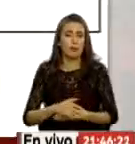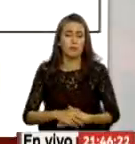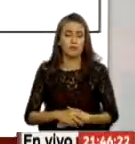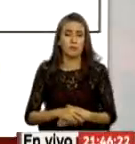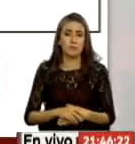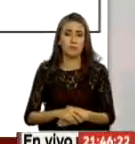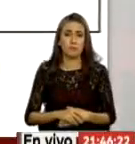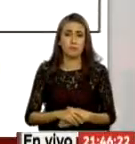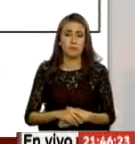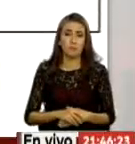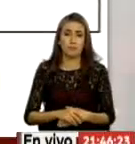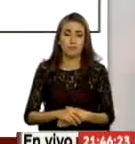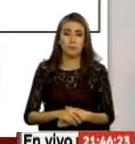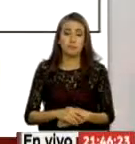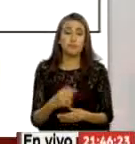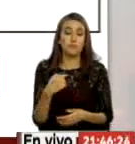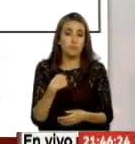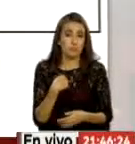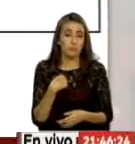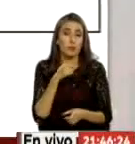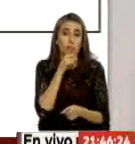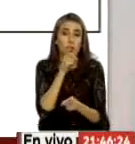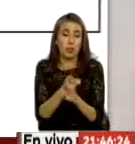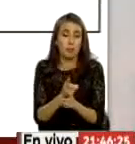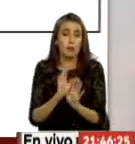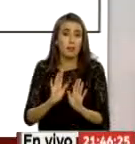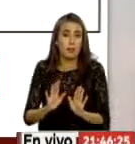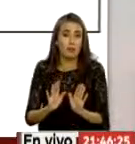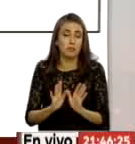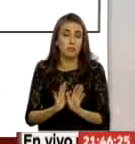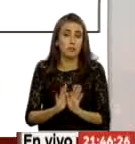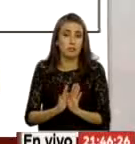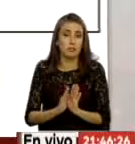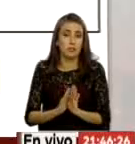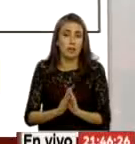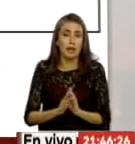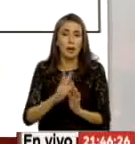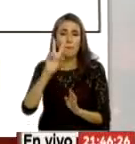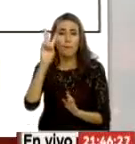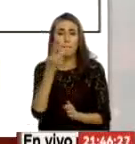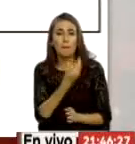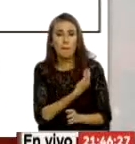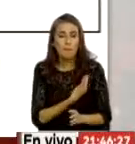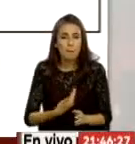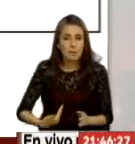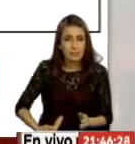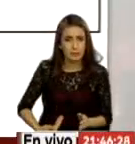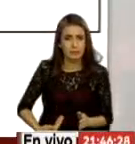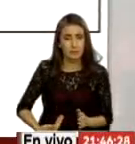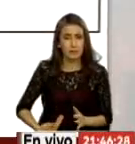Bueno, yo le digo sinceramente, o sea, tener a un segundo mandatario